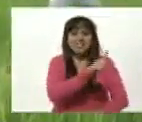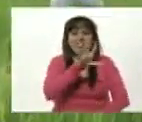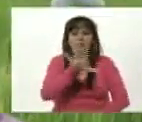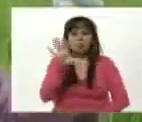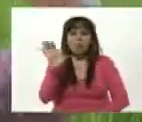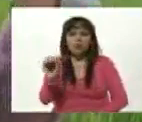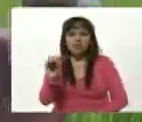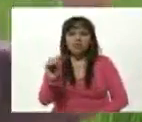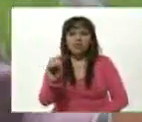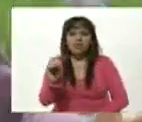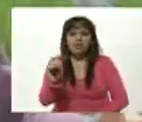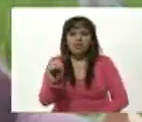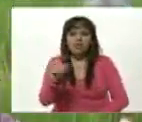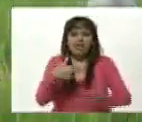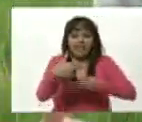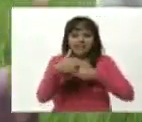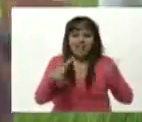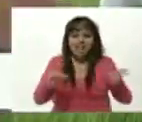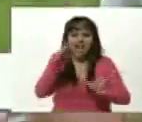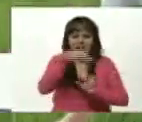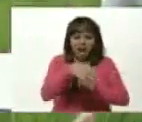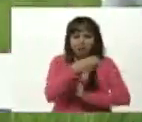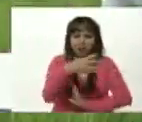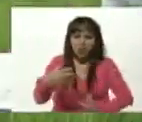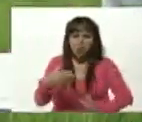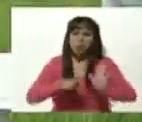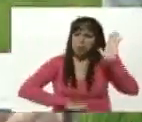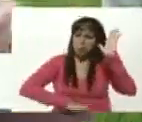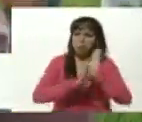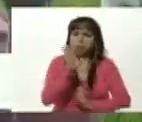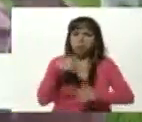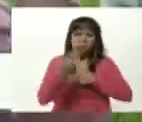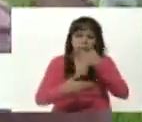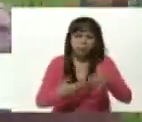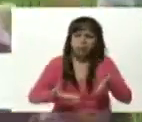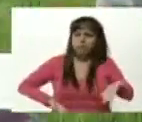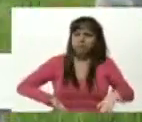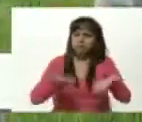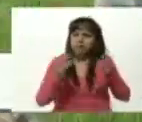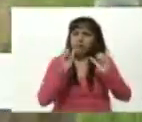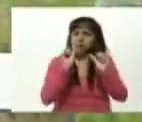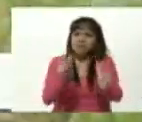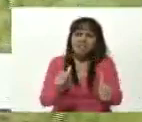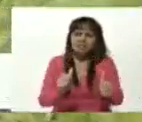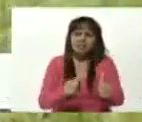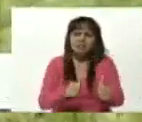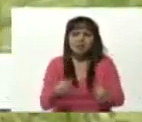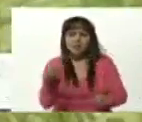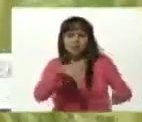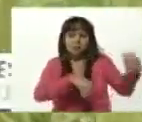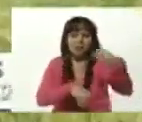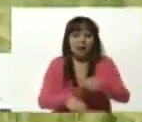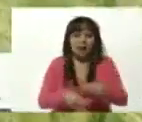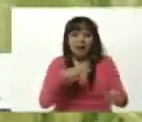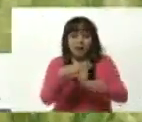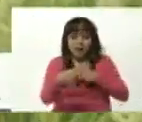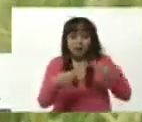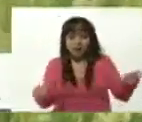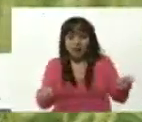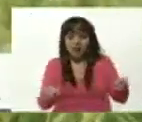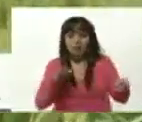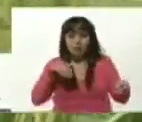hectáreas, vamos bien, hemos ido creciendo, hemos ido adquiriendo más unidades de producción para